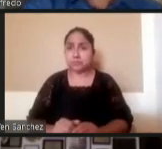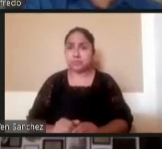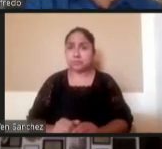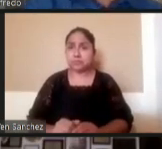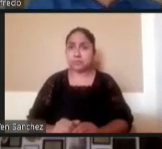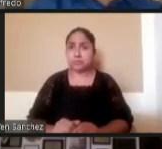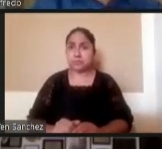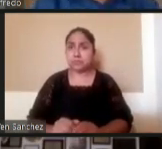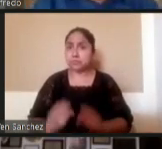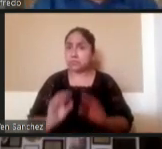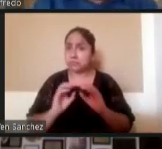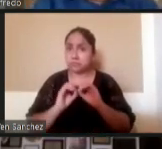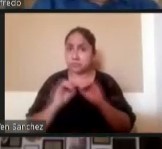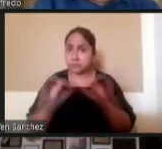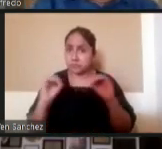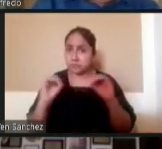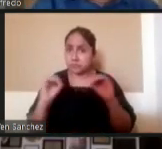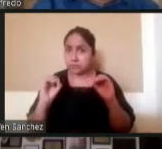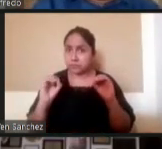No,